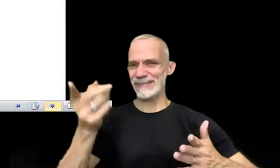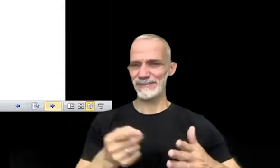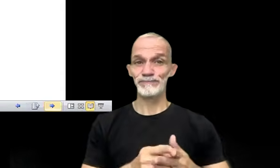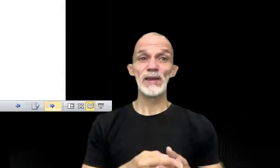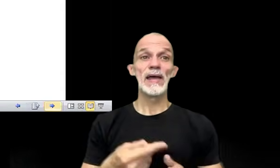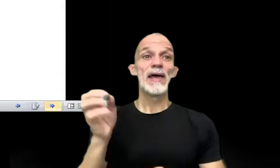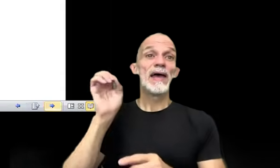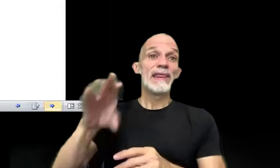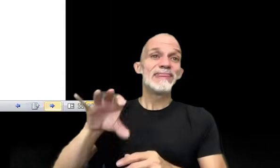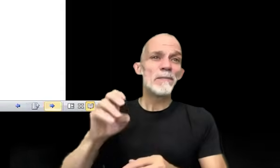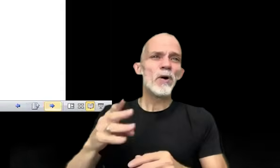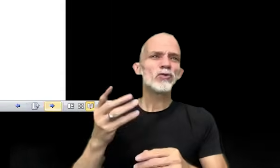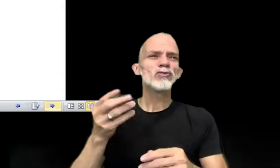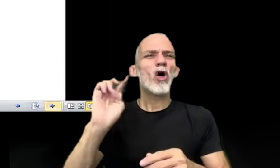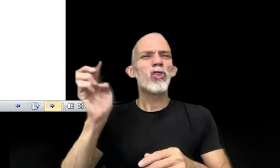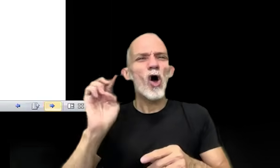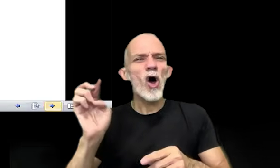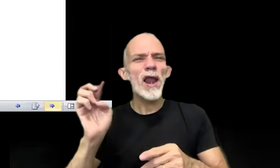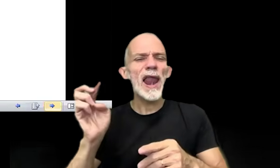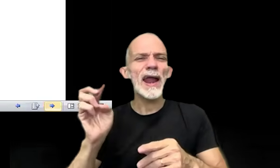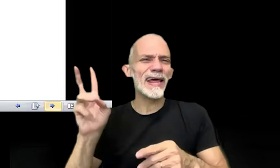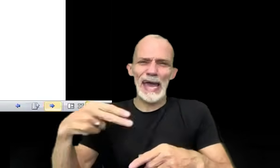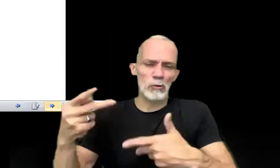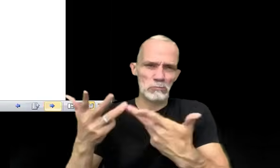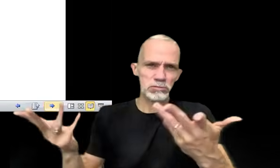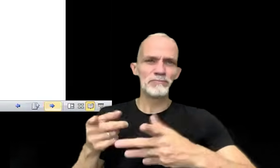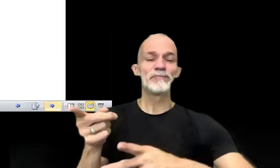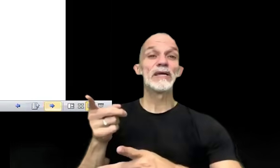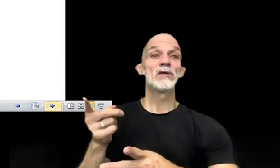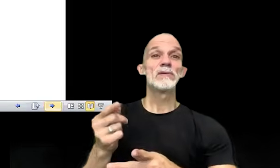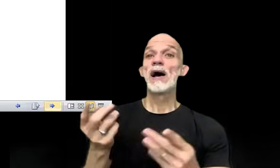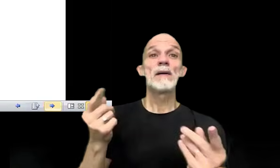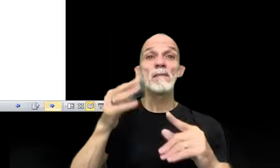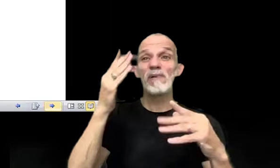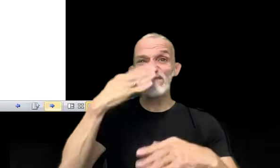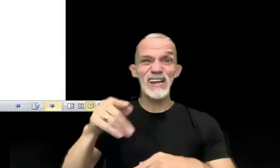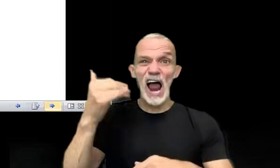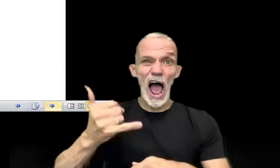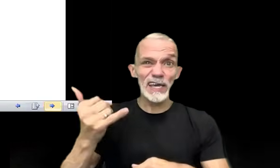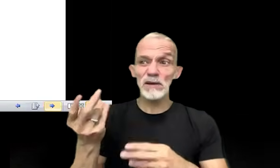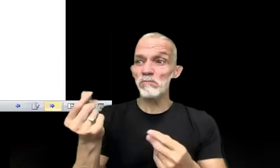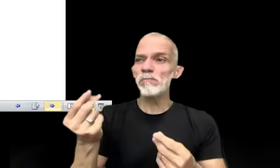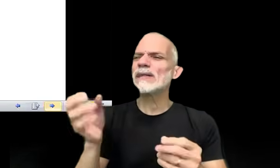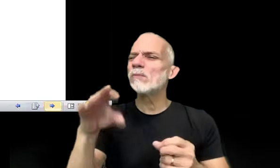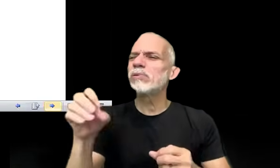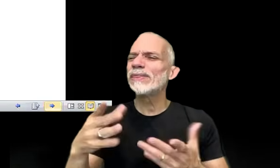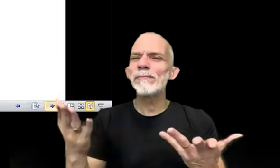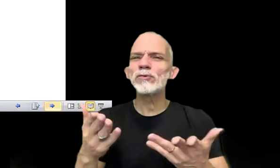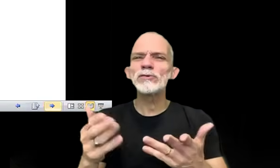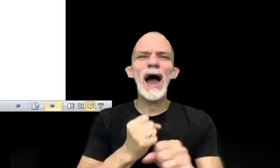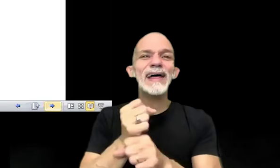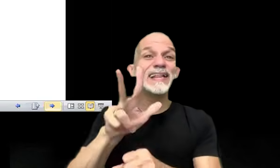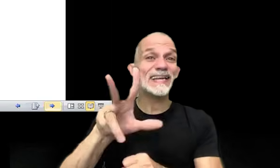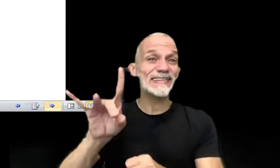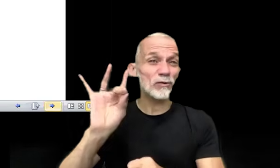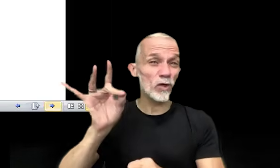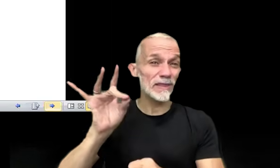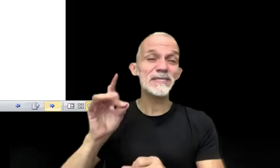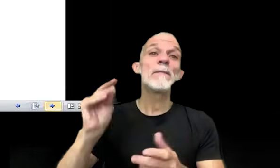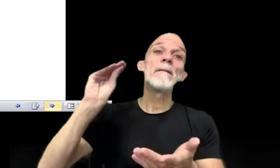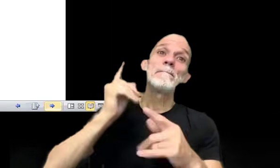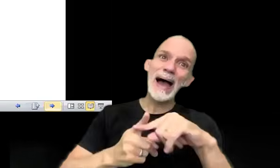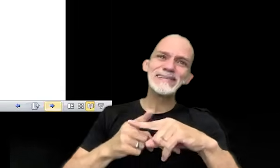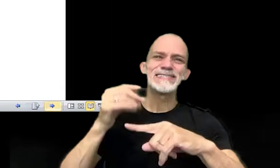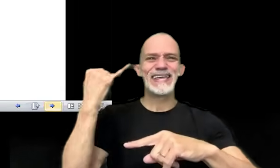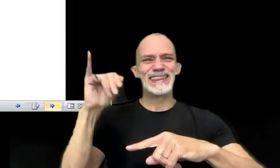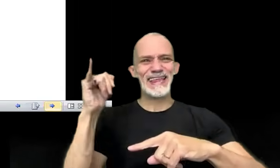Los depósitos y créditos en moneda extranjera va a ser a la existencia final, sí, o sea, el valor que tengan al 31/12 más los